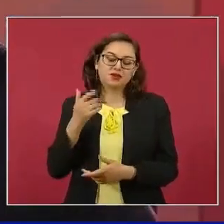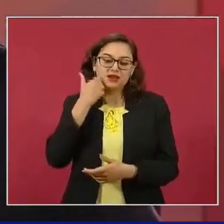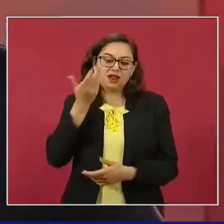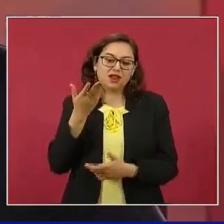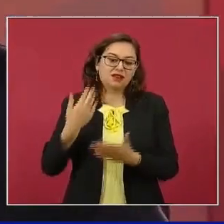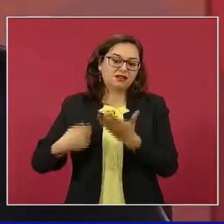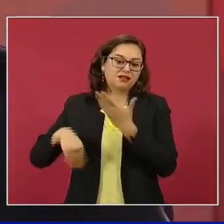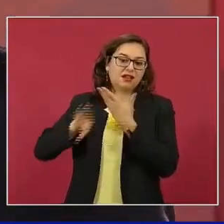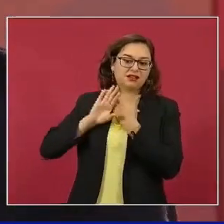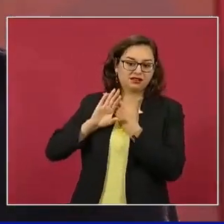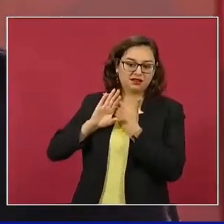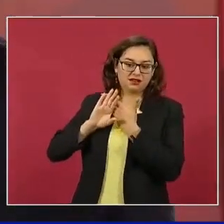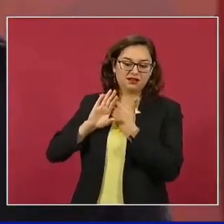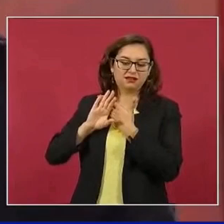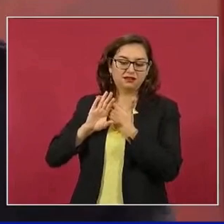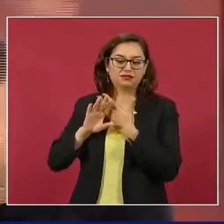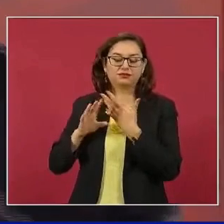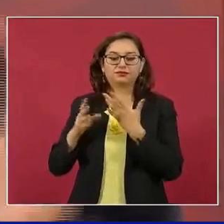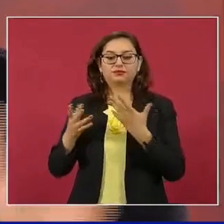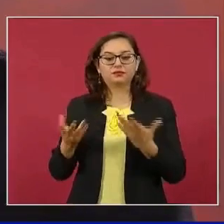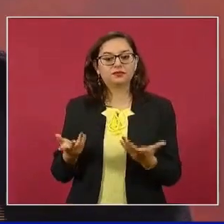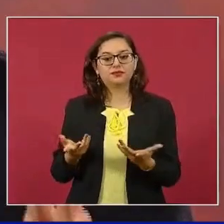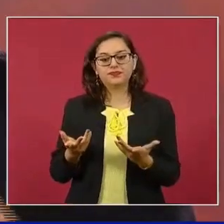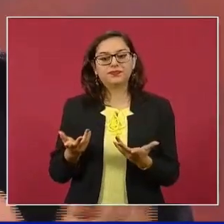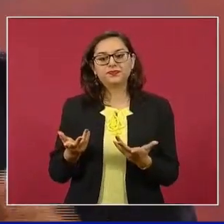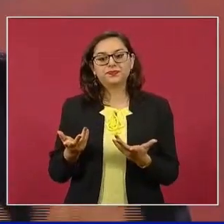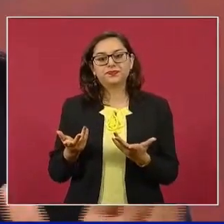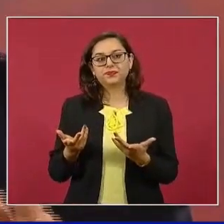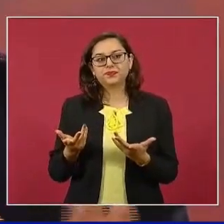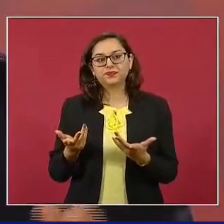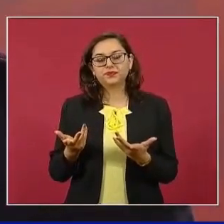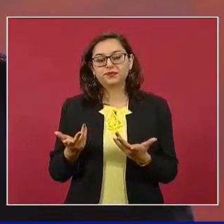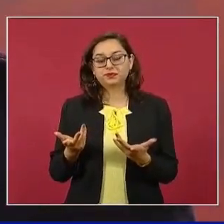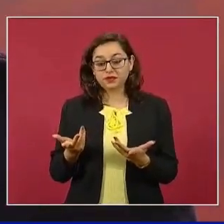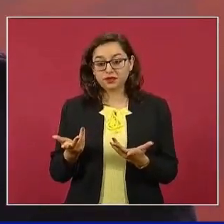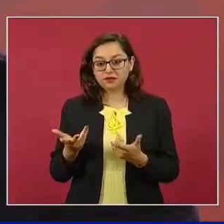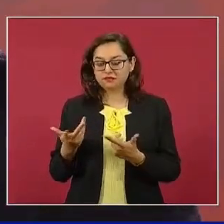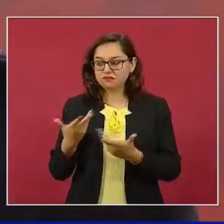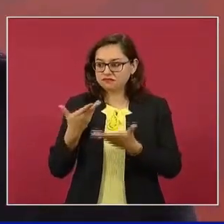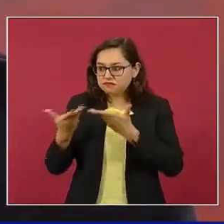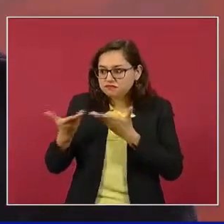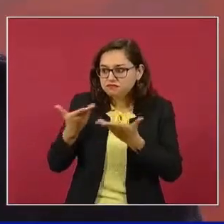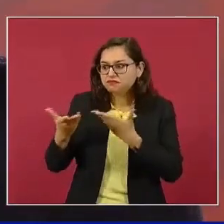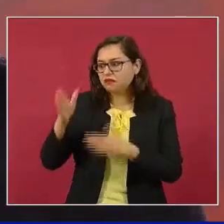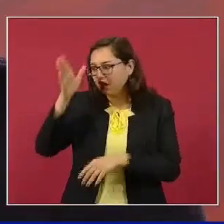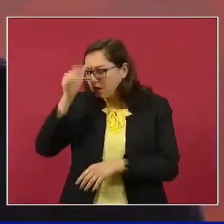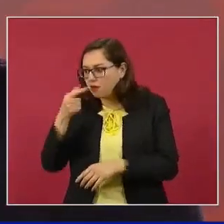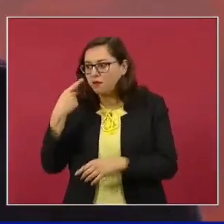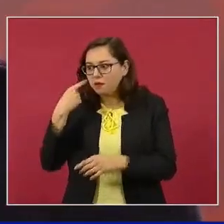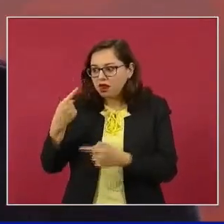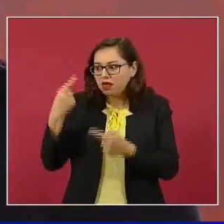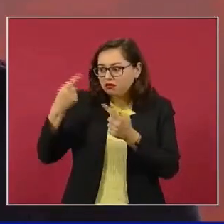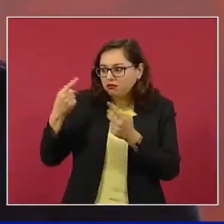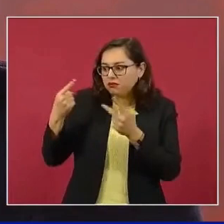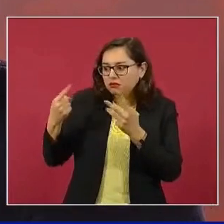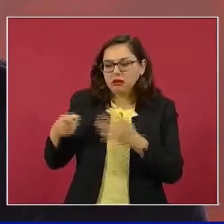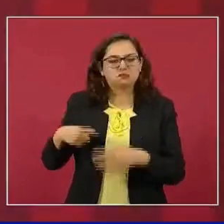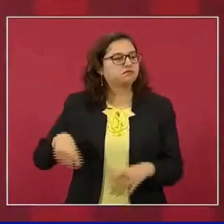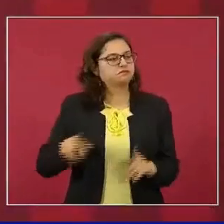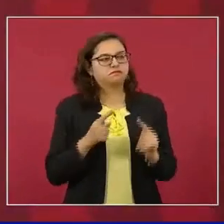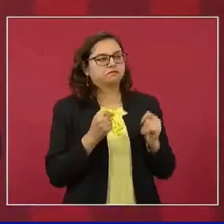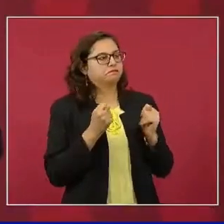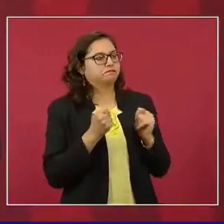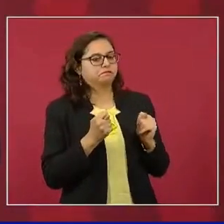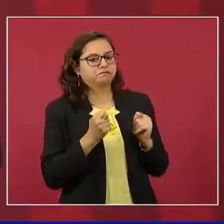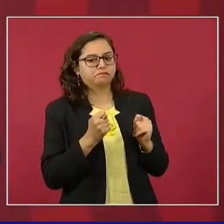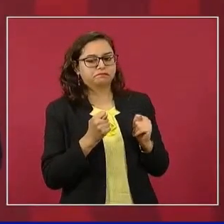nosotros, nunca los vamos a convencer, o va a ser muy difícil convencerlos,